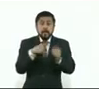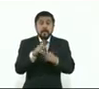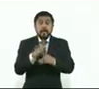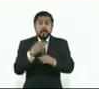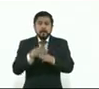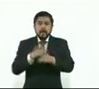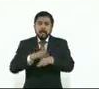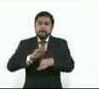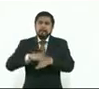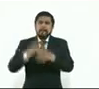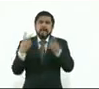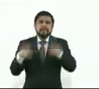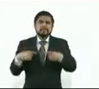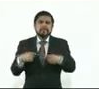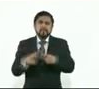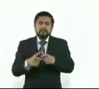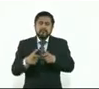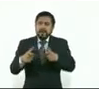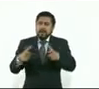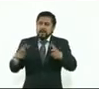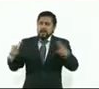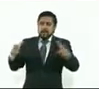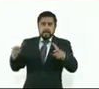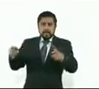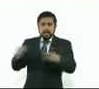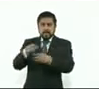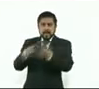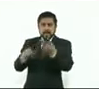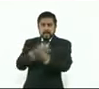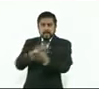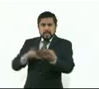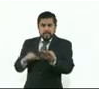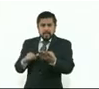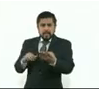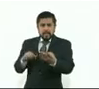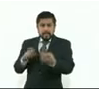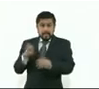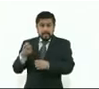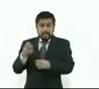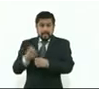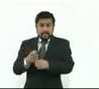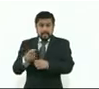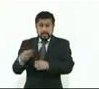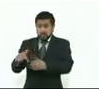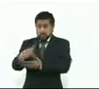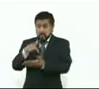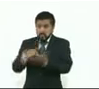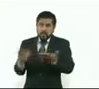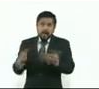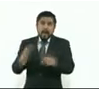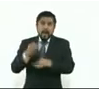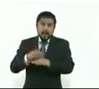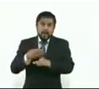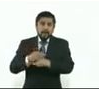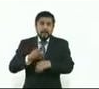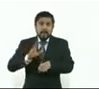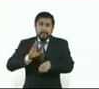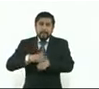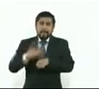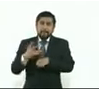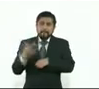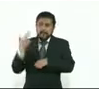crecimiento poblacional de estas alcaldías. Entonces es un territorio mayor que recorrer y por eso tomamos, bueno,